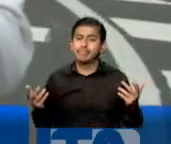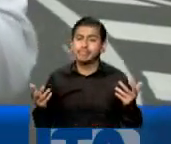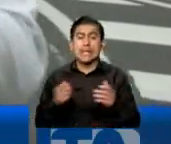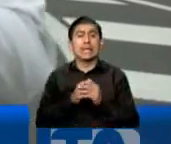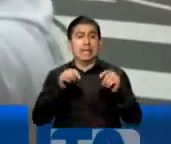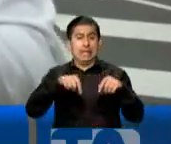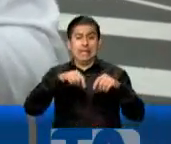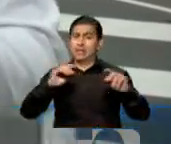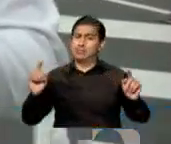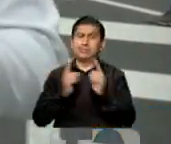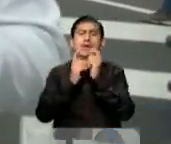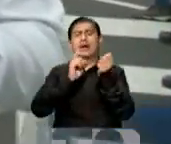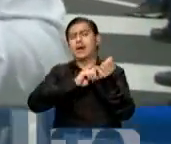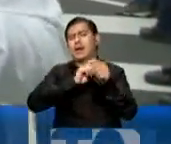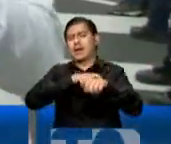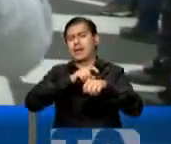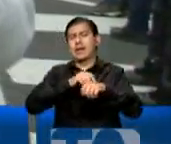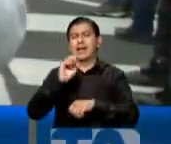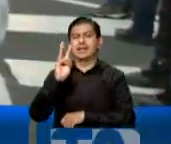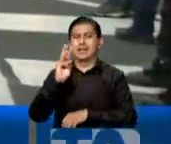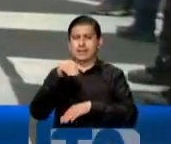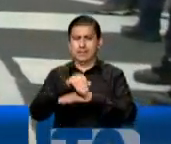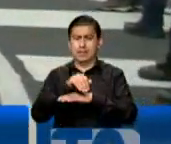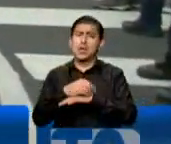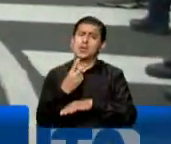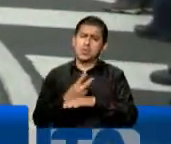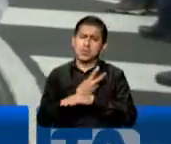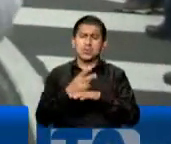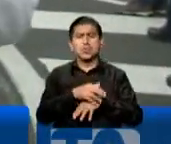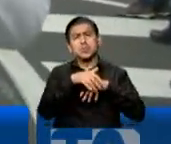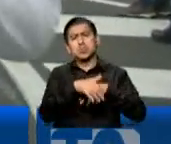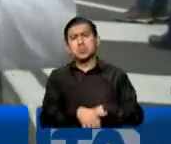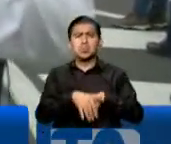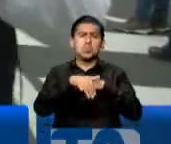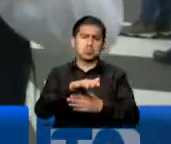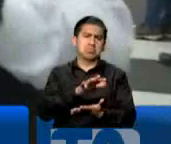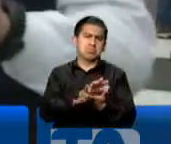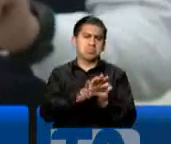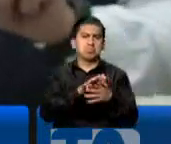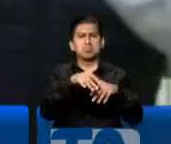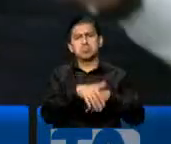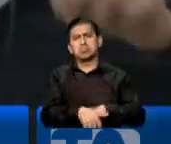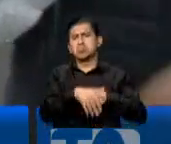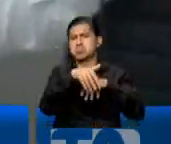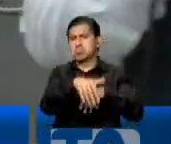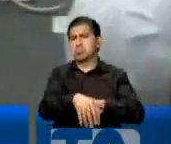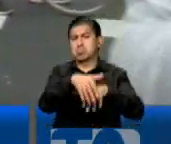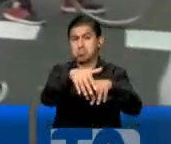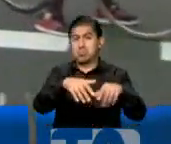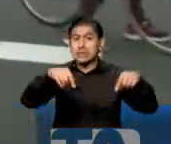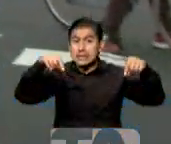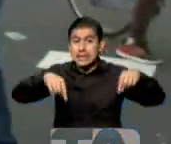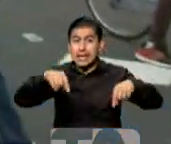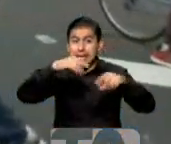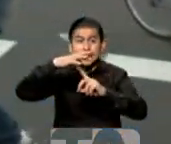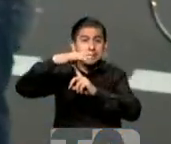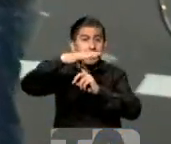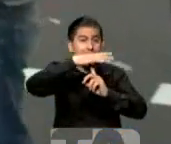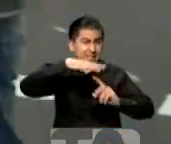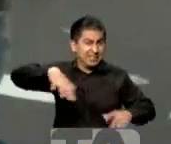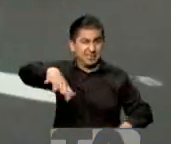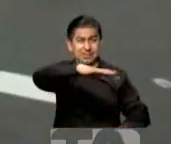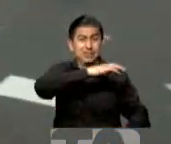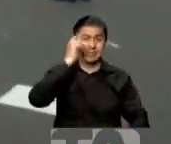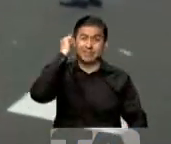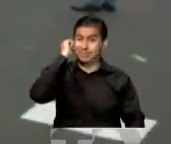Se registraron cerca de las 6 de la tarde, luego de 2 horas de una manifestación que venía siendo pacífica. Aquí en la Plaza de Santo Domingo,